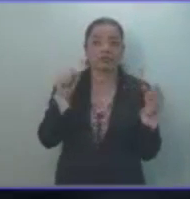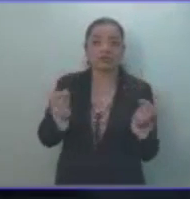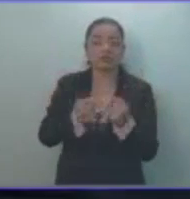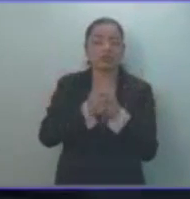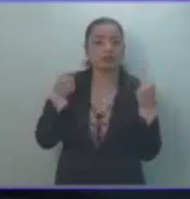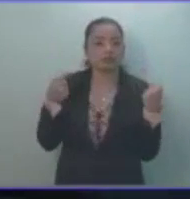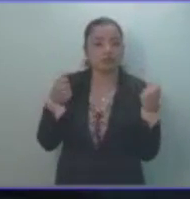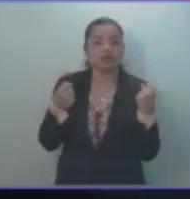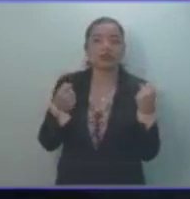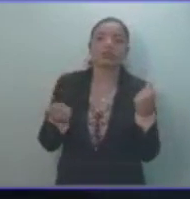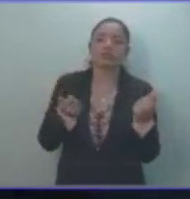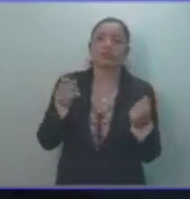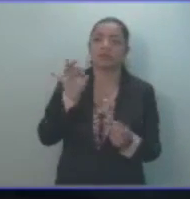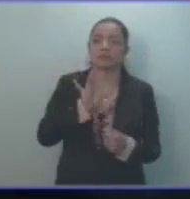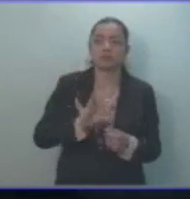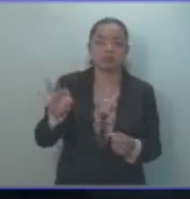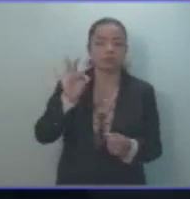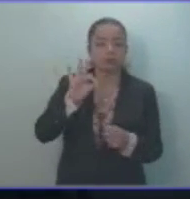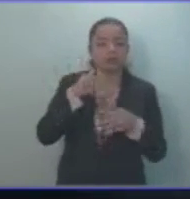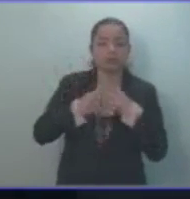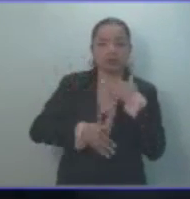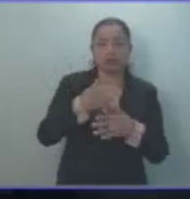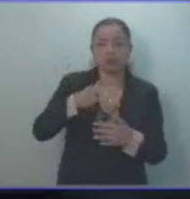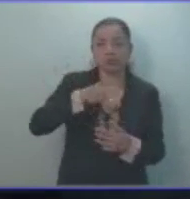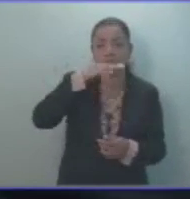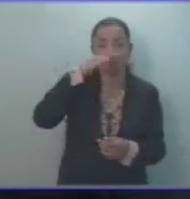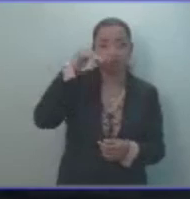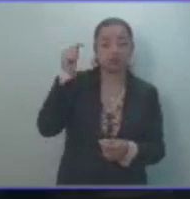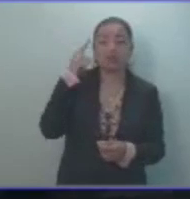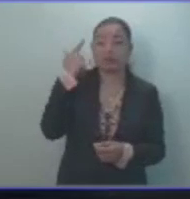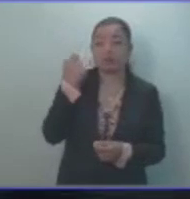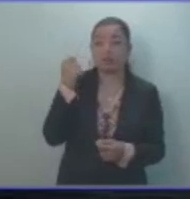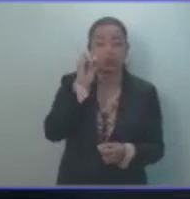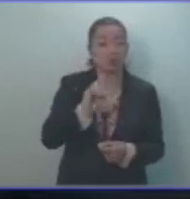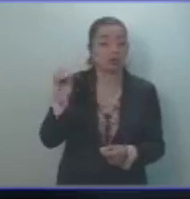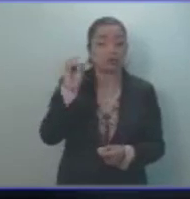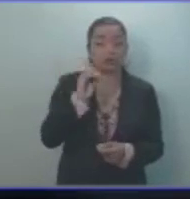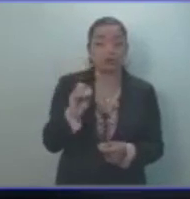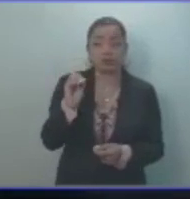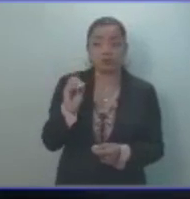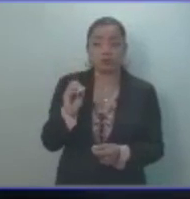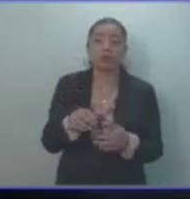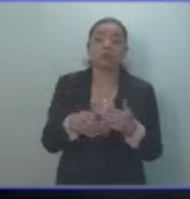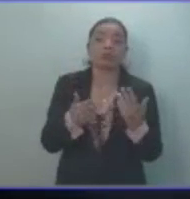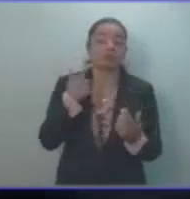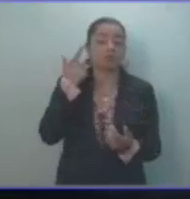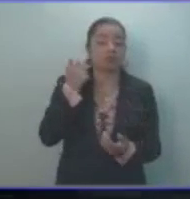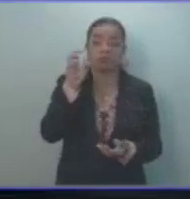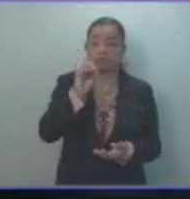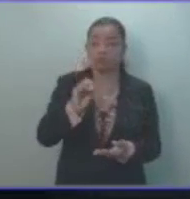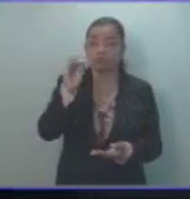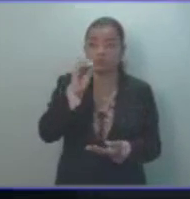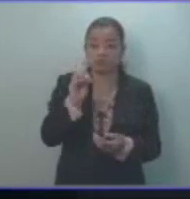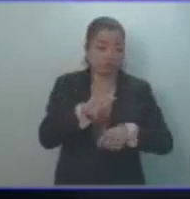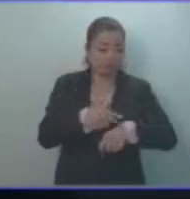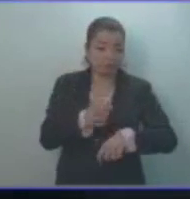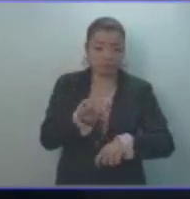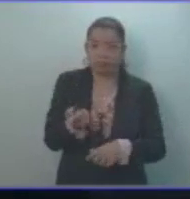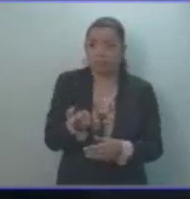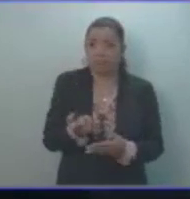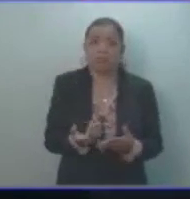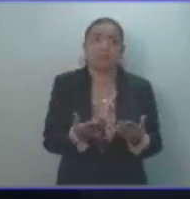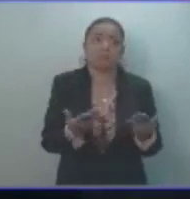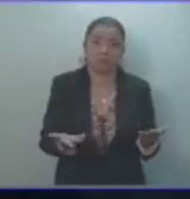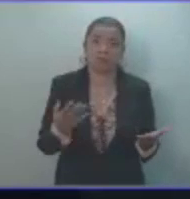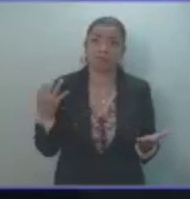millones, la mejor ventana que tenía este país era emitir en octubre. Y octubre está por llegar y